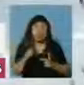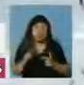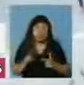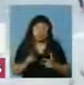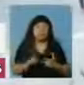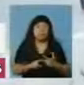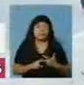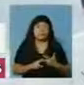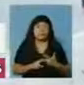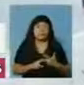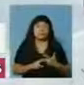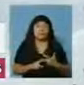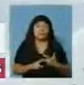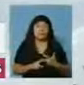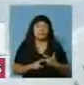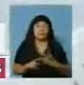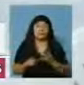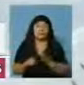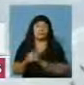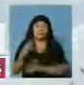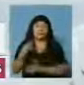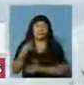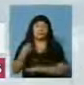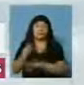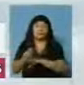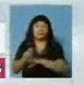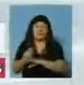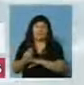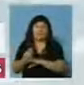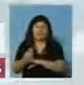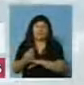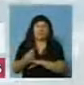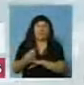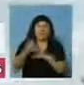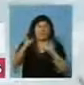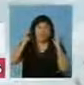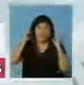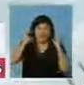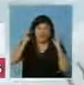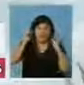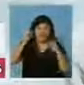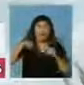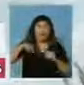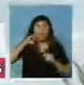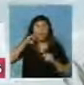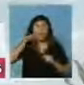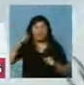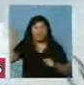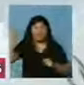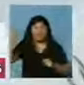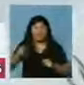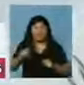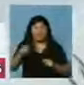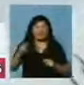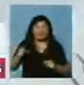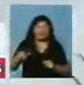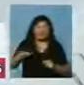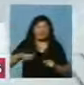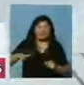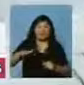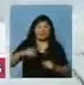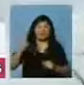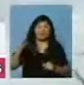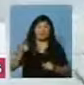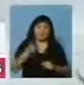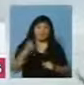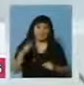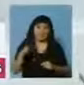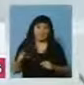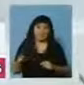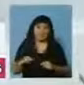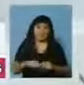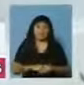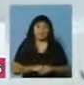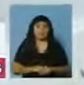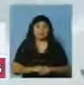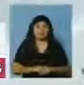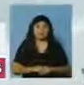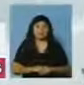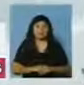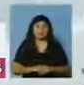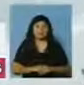se puso Radio María, la transmisión de Córdoba de Radio María, se escucha en Yuto porque pusimos para que